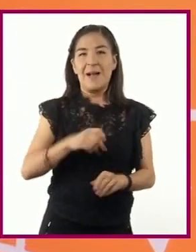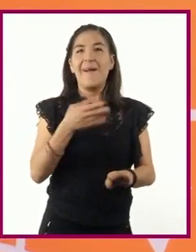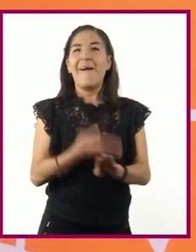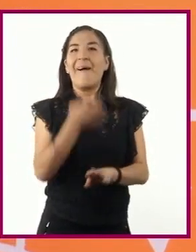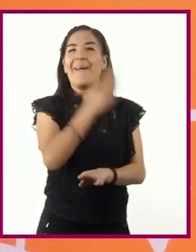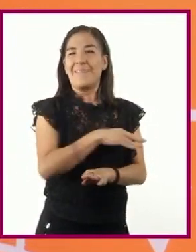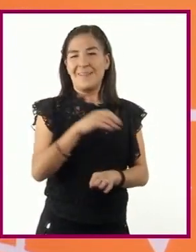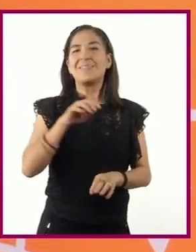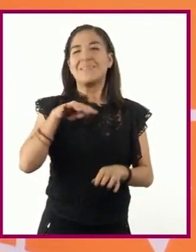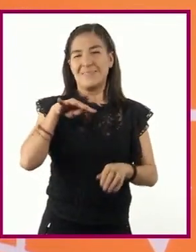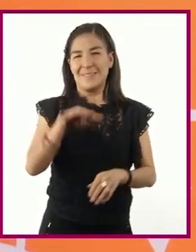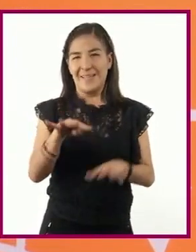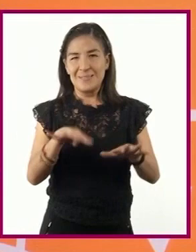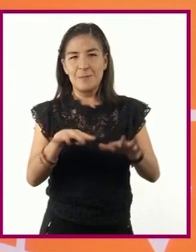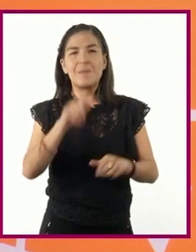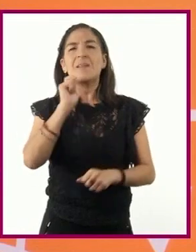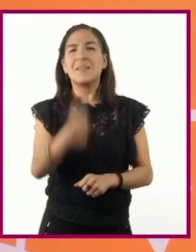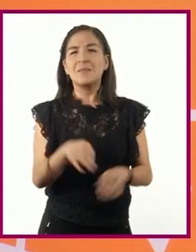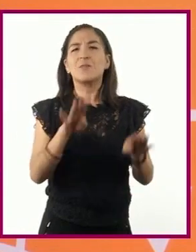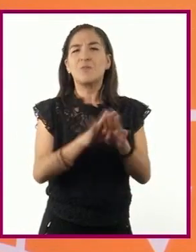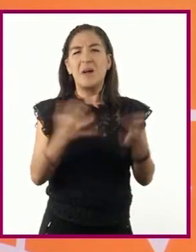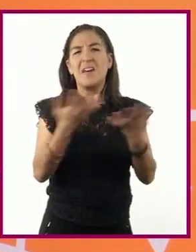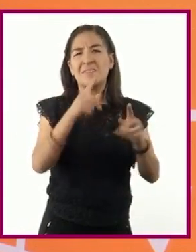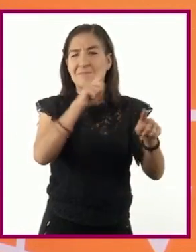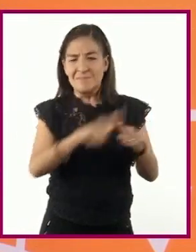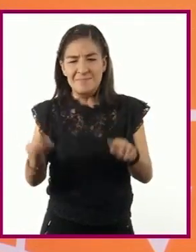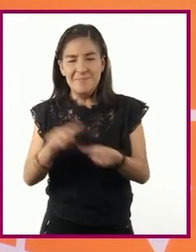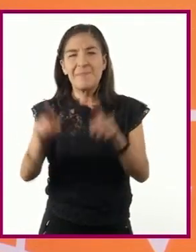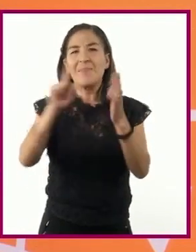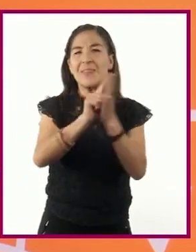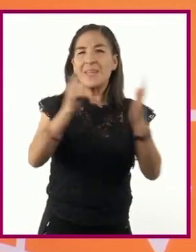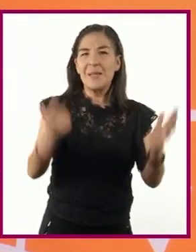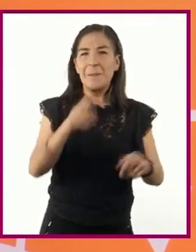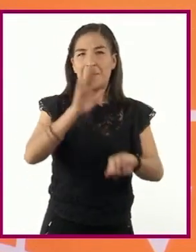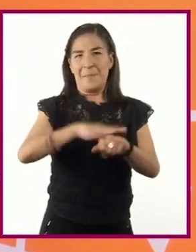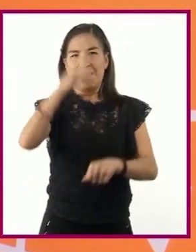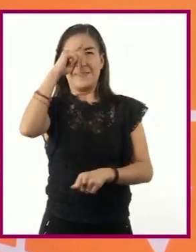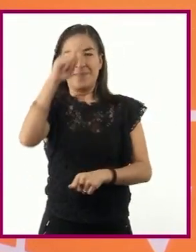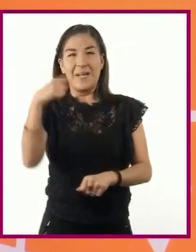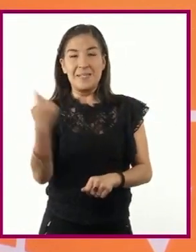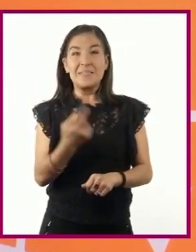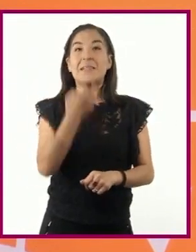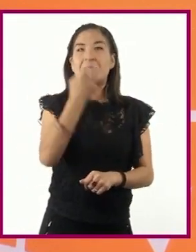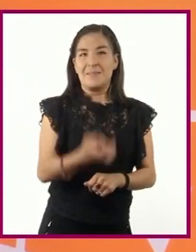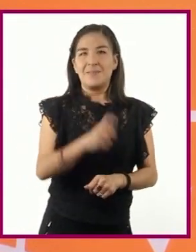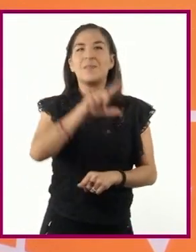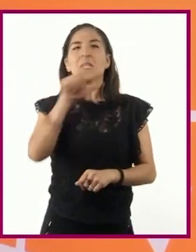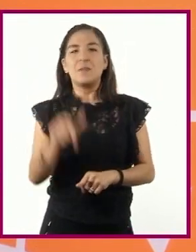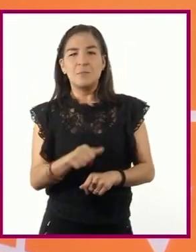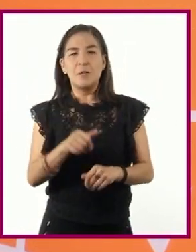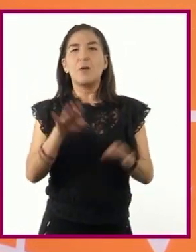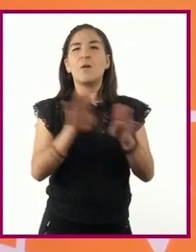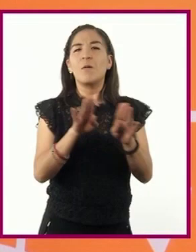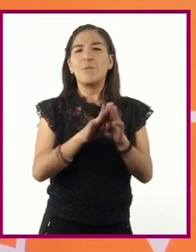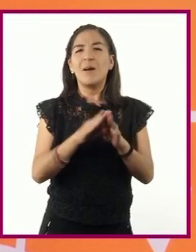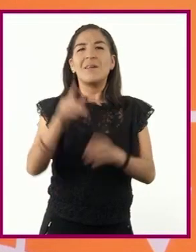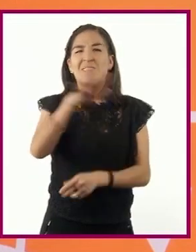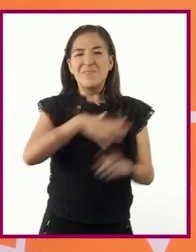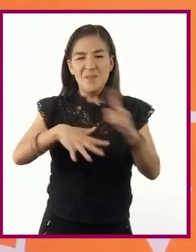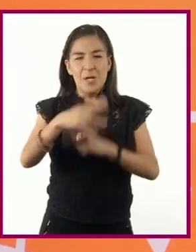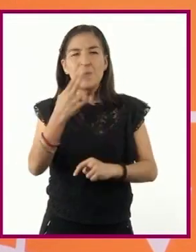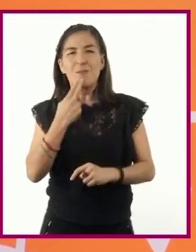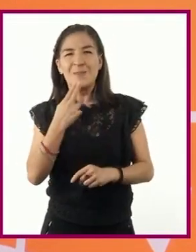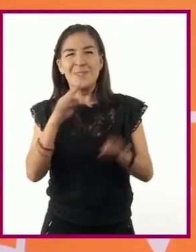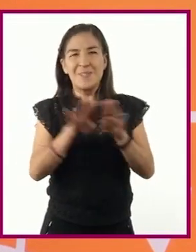anterior. Se pudieron hacer muchos más libros con más facilidad y entonces se empezó a jugar con los materiales